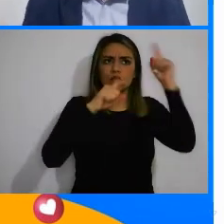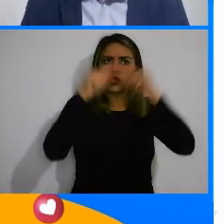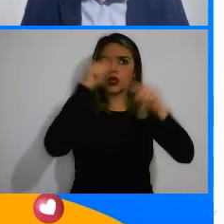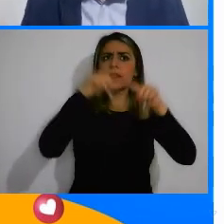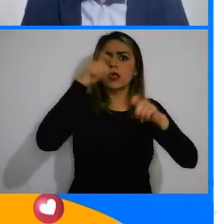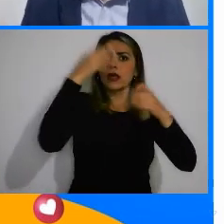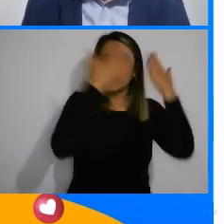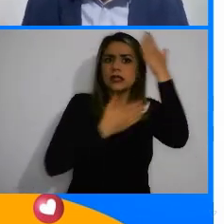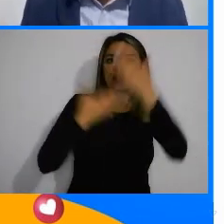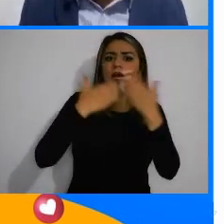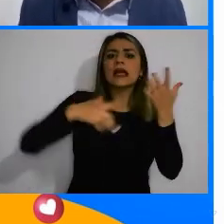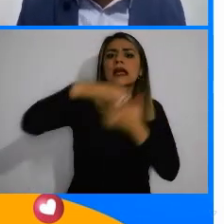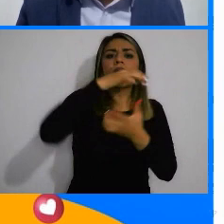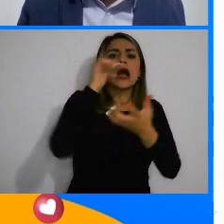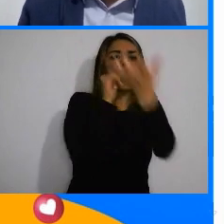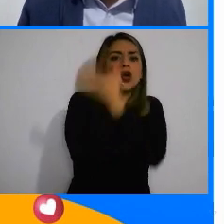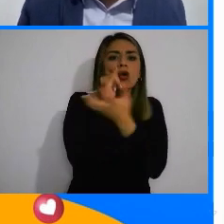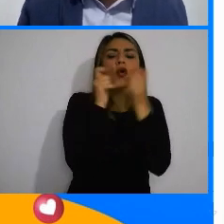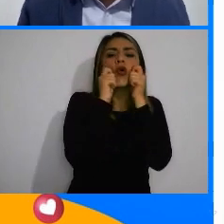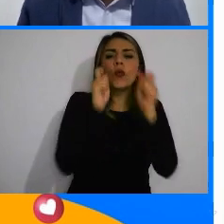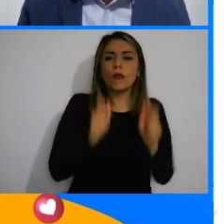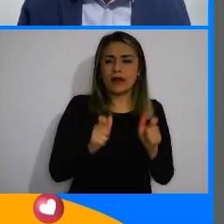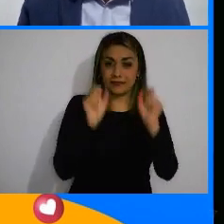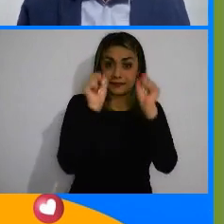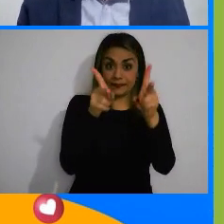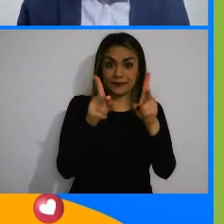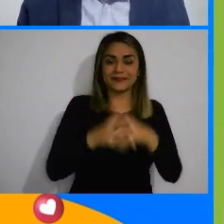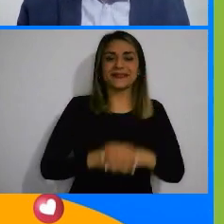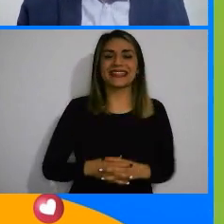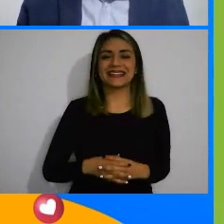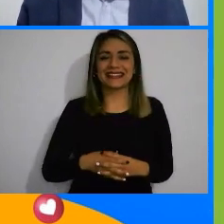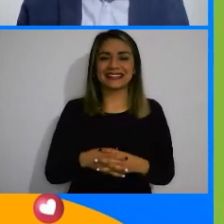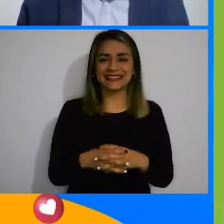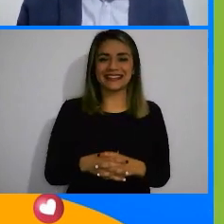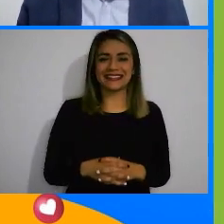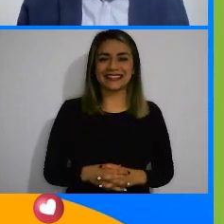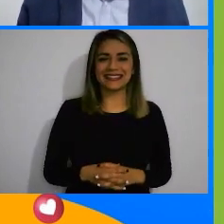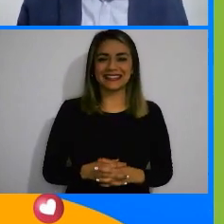estudiar desde la ecología humana. ¿Ok? Bien.